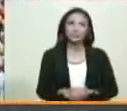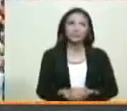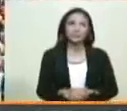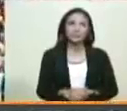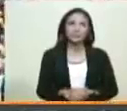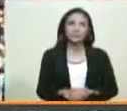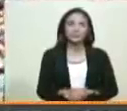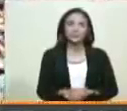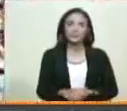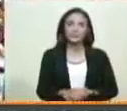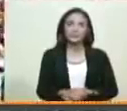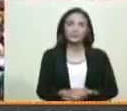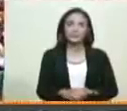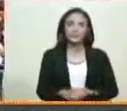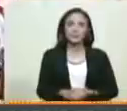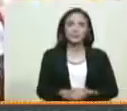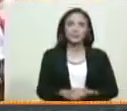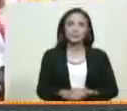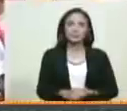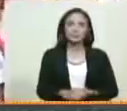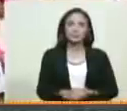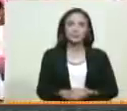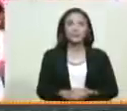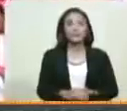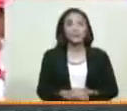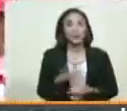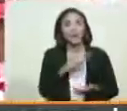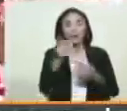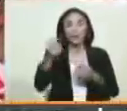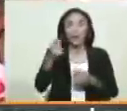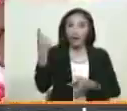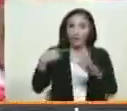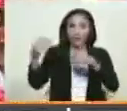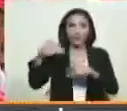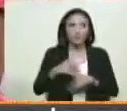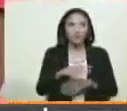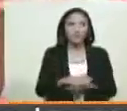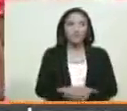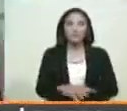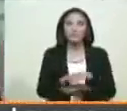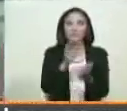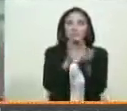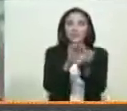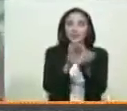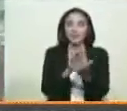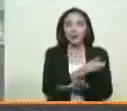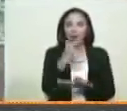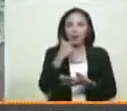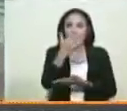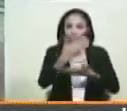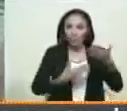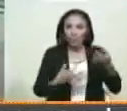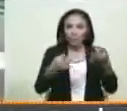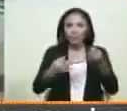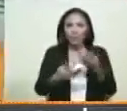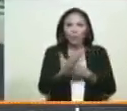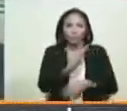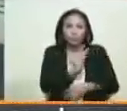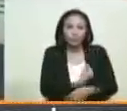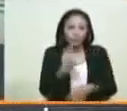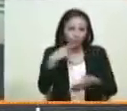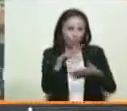importante. Cuando llegué, antes de llegar a Margarita, vi un informe que me dio mucha tristeza.